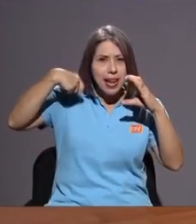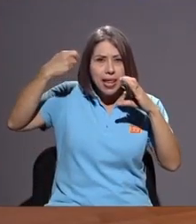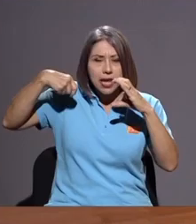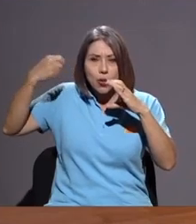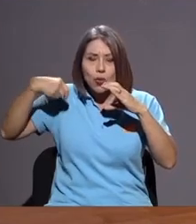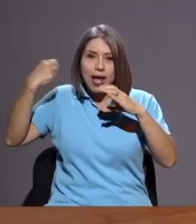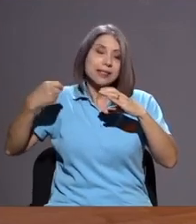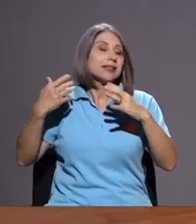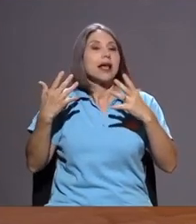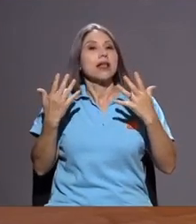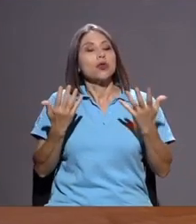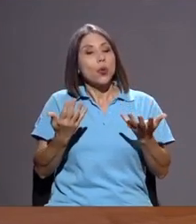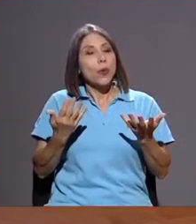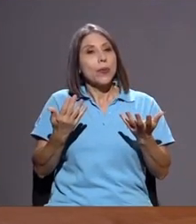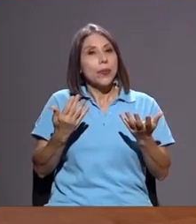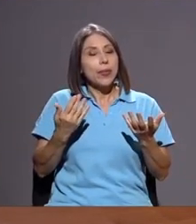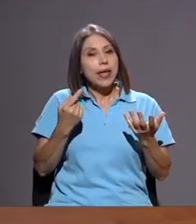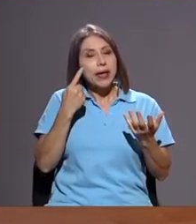el hecho de que